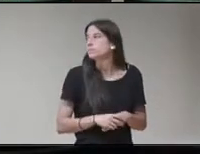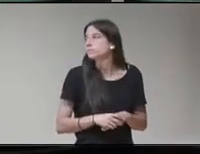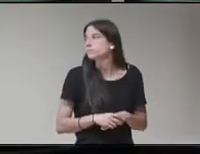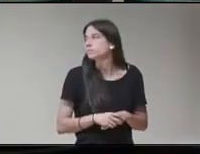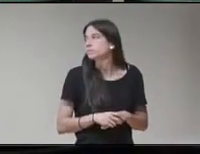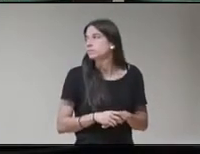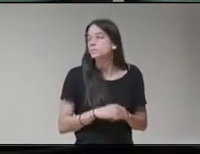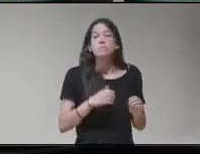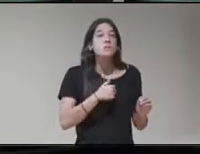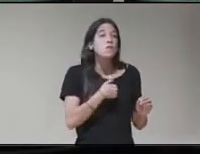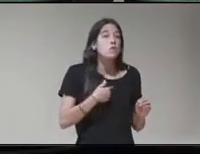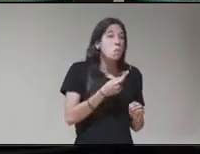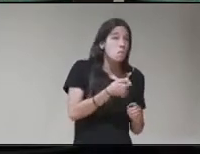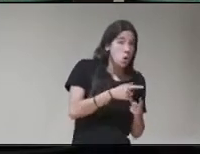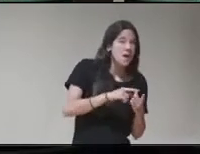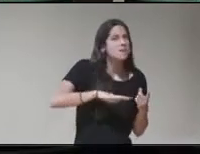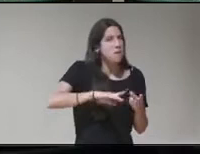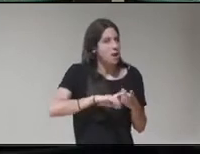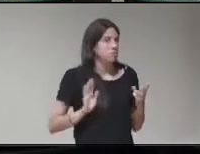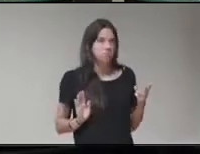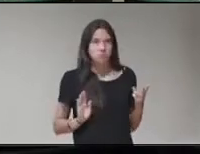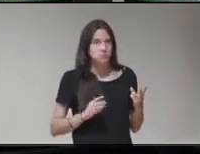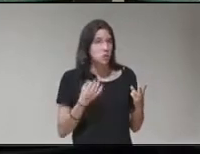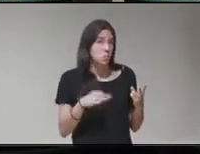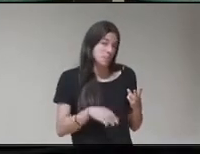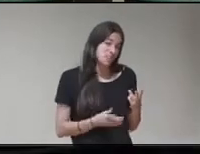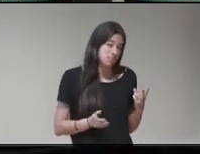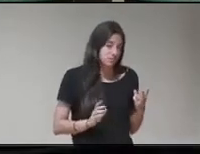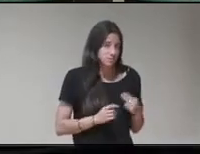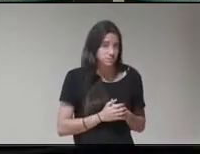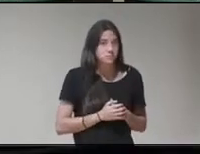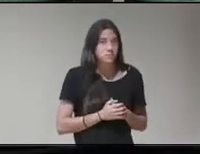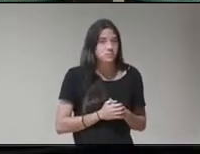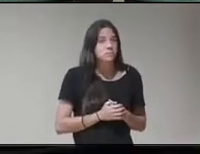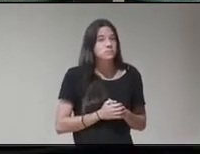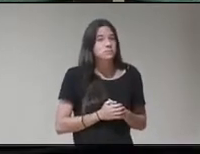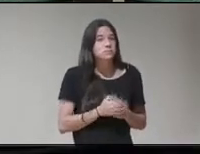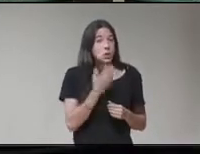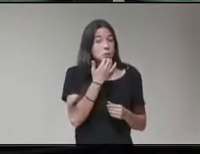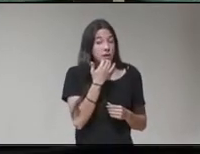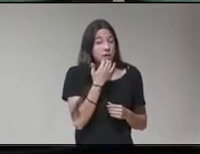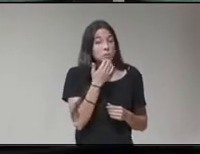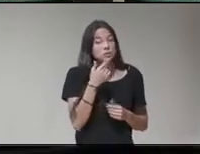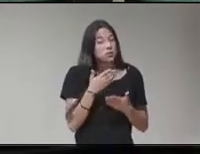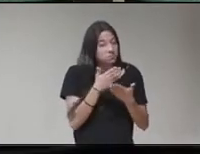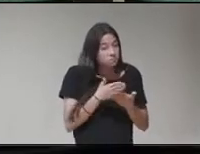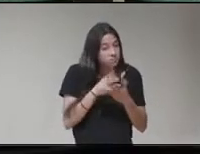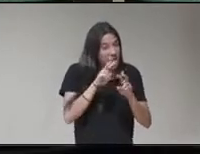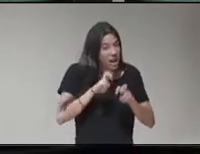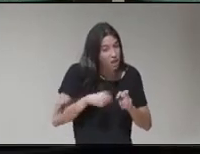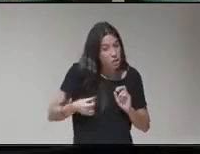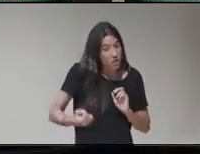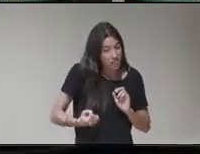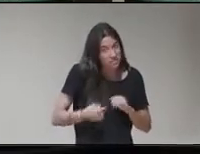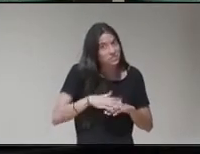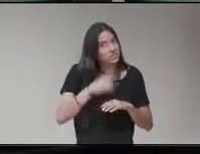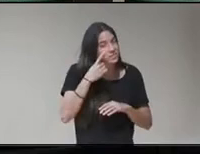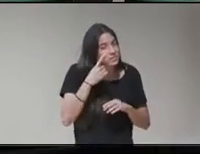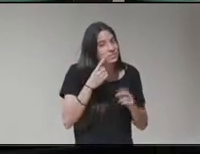Poca y mala, habitualmente. Cuando uno analiza heces, por ejemplo, para ver secuencias,